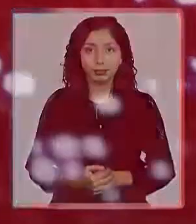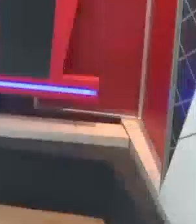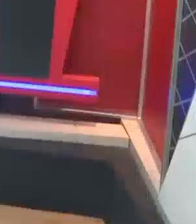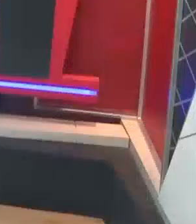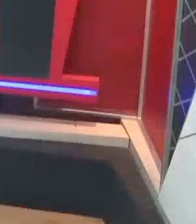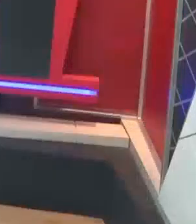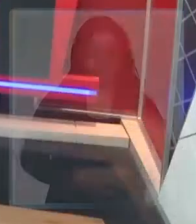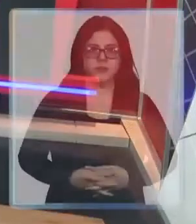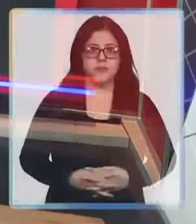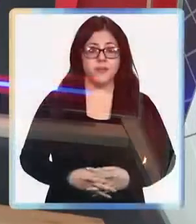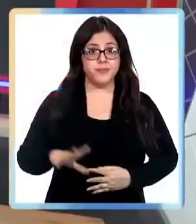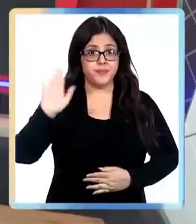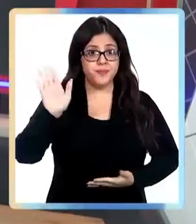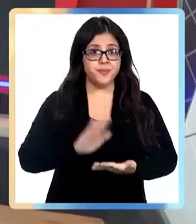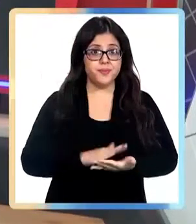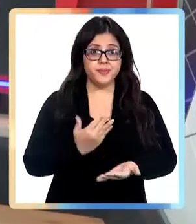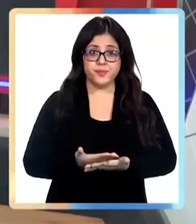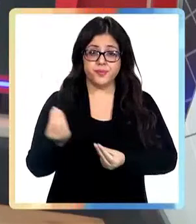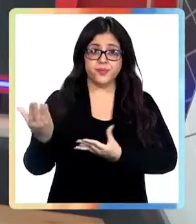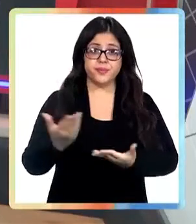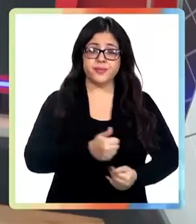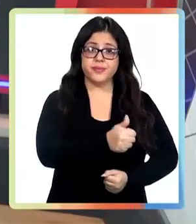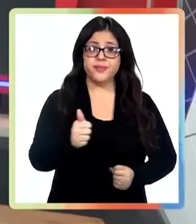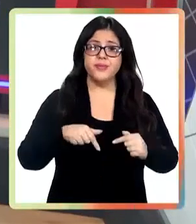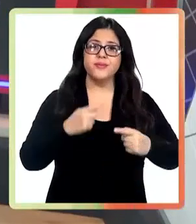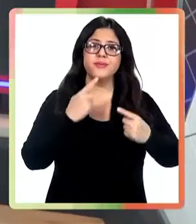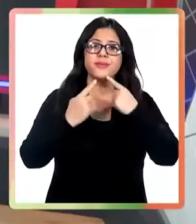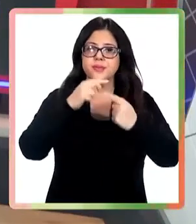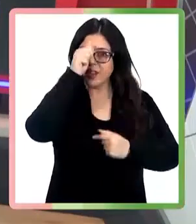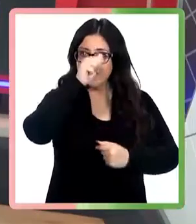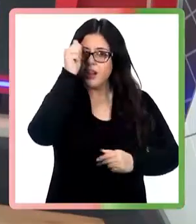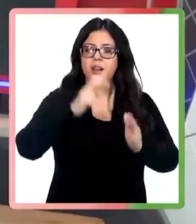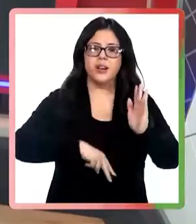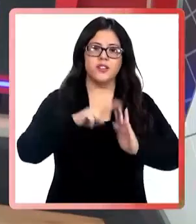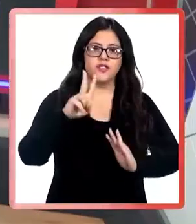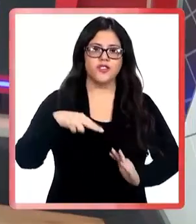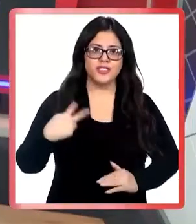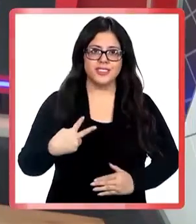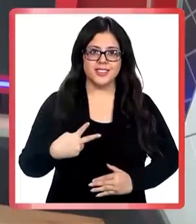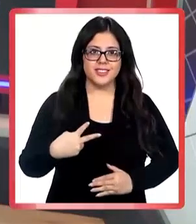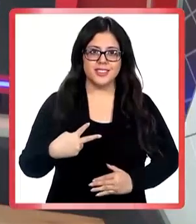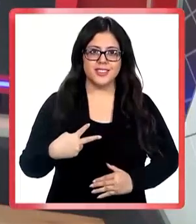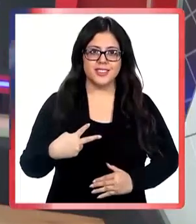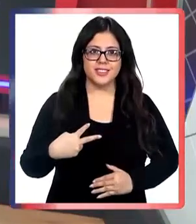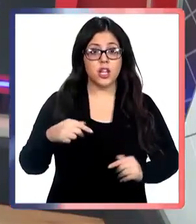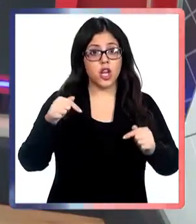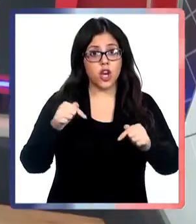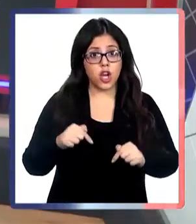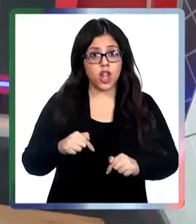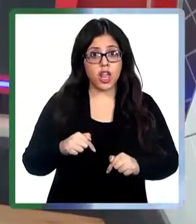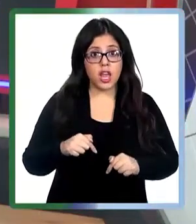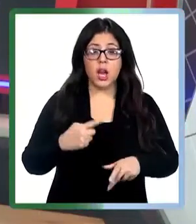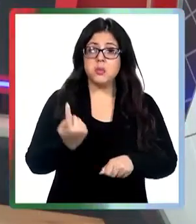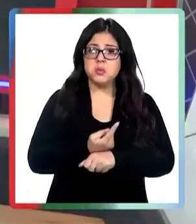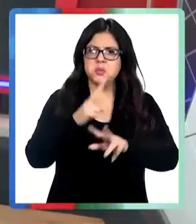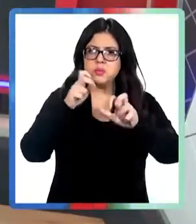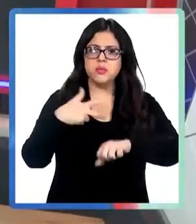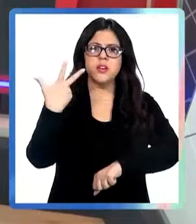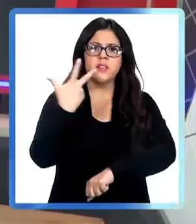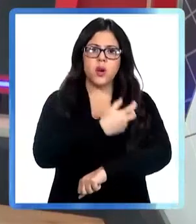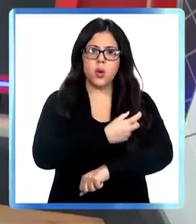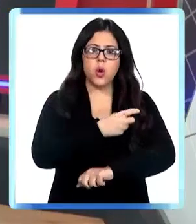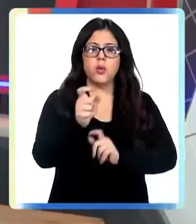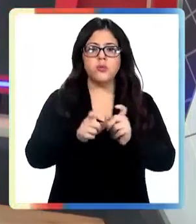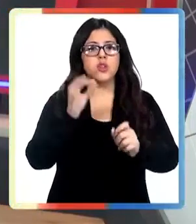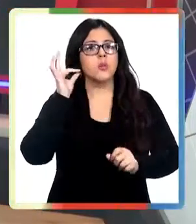Noticias. Hola, ¿cómo están? Bienvenidos a la entrevista del domingo de Portavoz Noticias. Hoy nos gustaría hablar sobre la vacunación